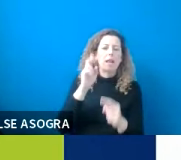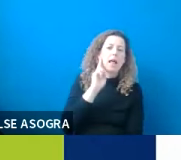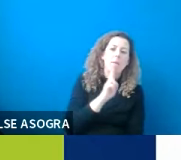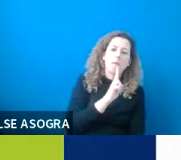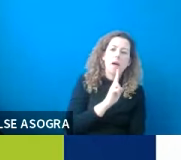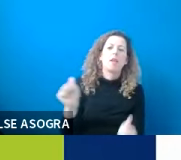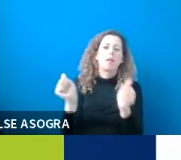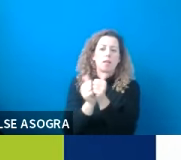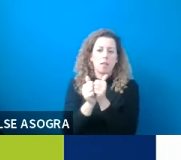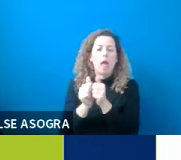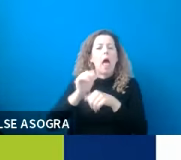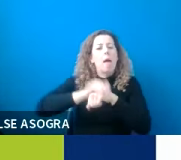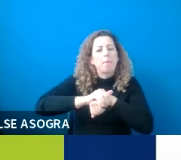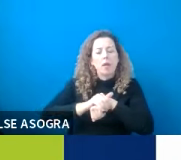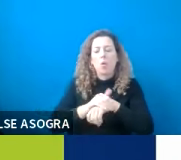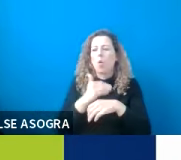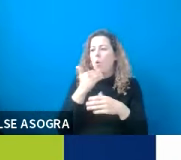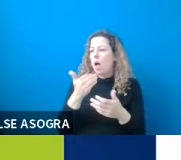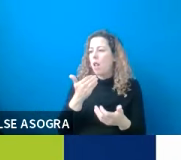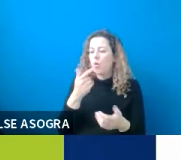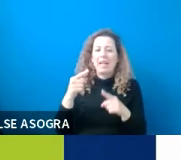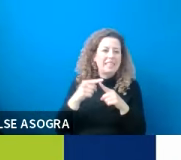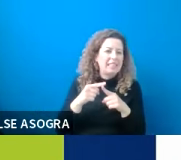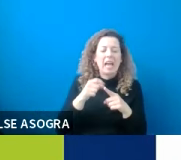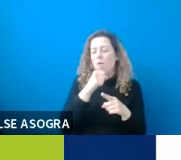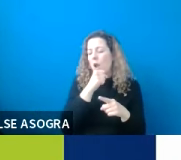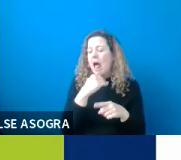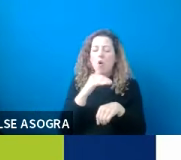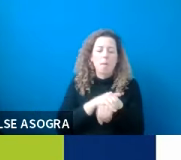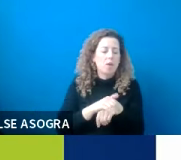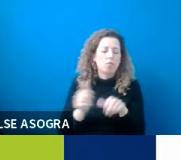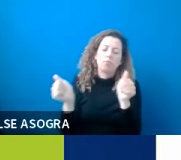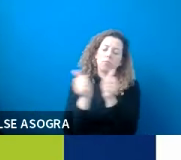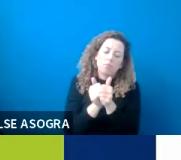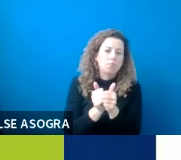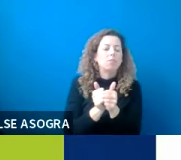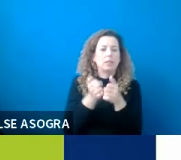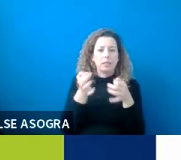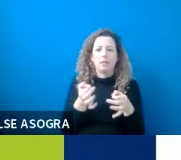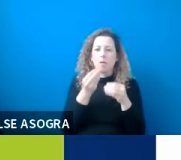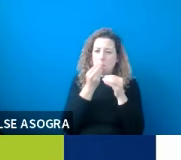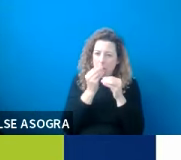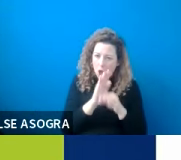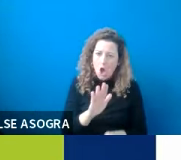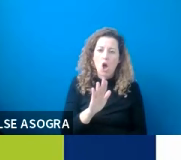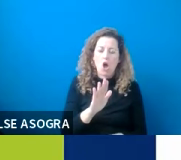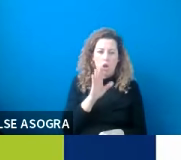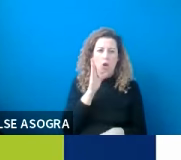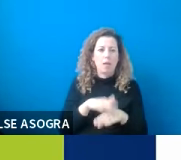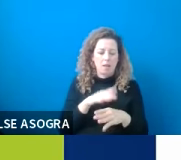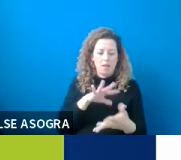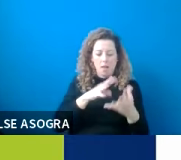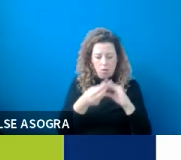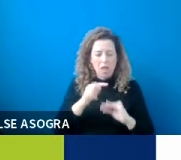acompañada que es que suele venir, pues de una tía, una abuela o algo, pues siempre podemos encontrar que el ajuste